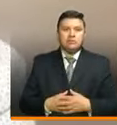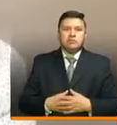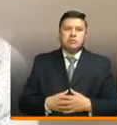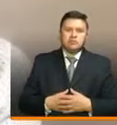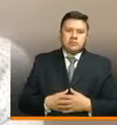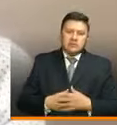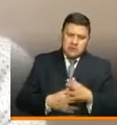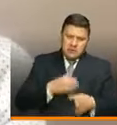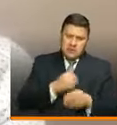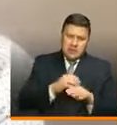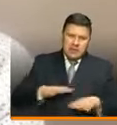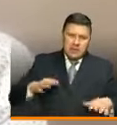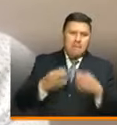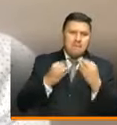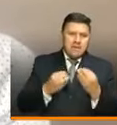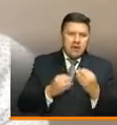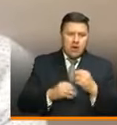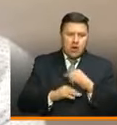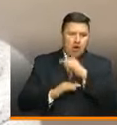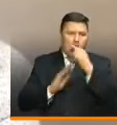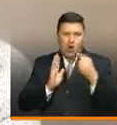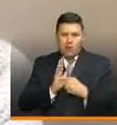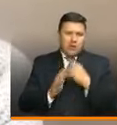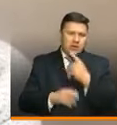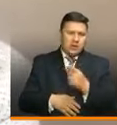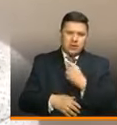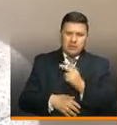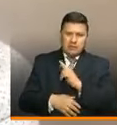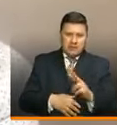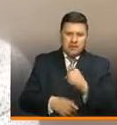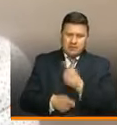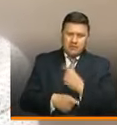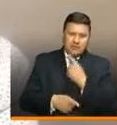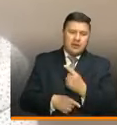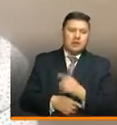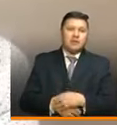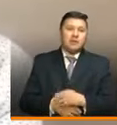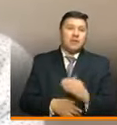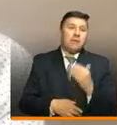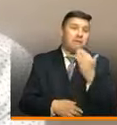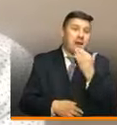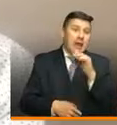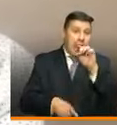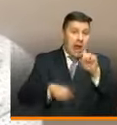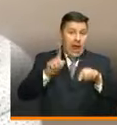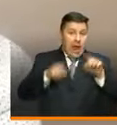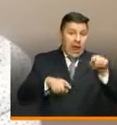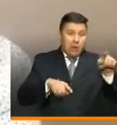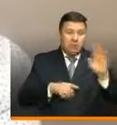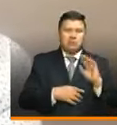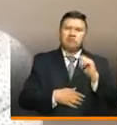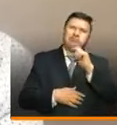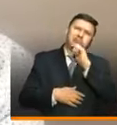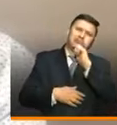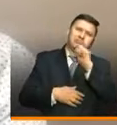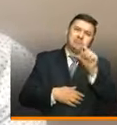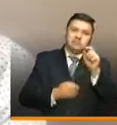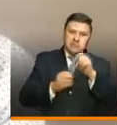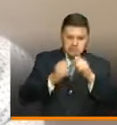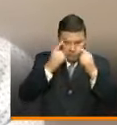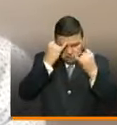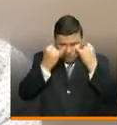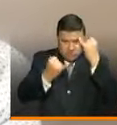Y además espacio también para que se complementen. Bien lo dijo la señora vicepresidenta ahorita. Por ejemplo, algunos de ellos seguramente serán mucho más